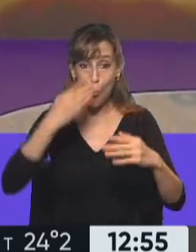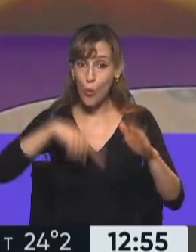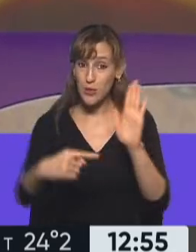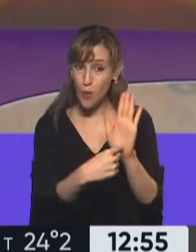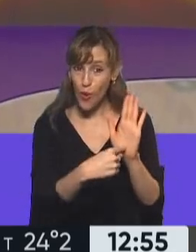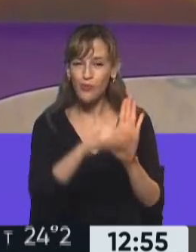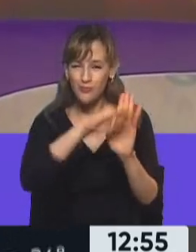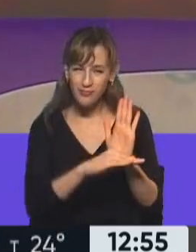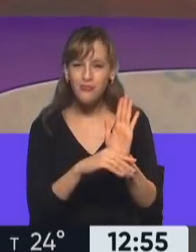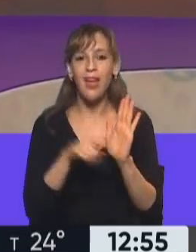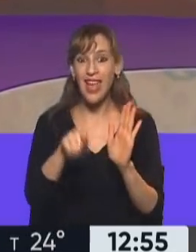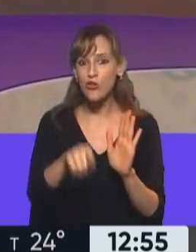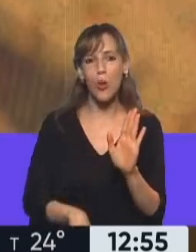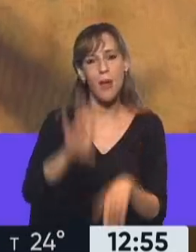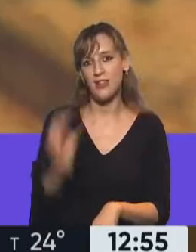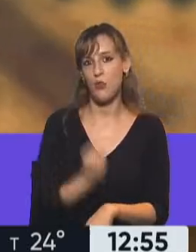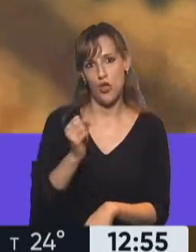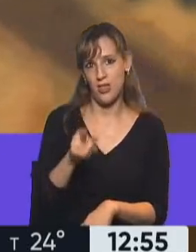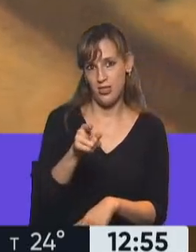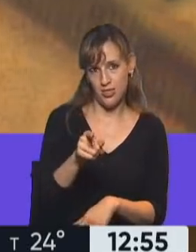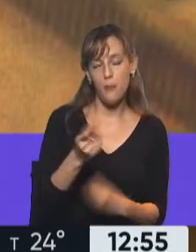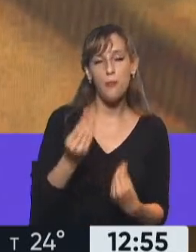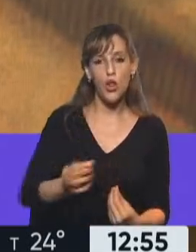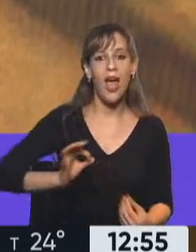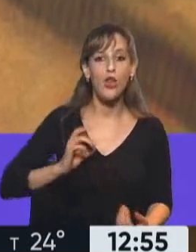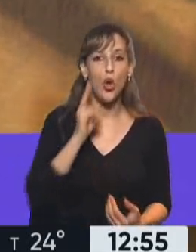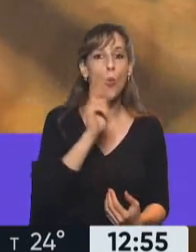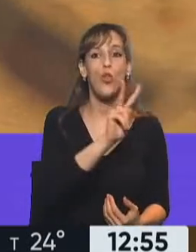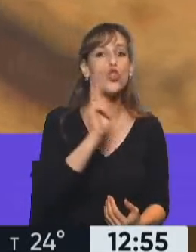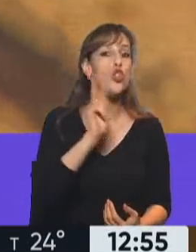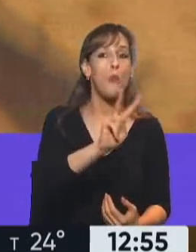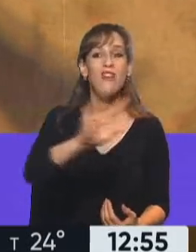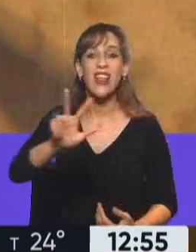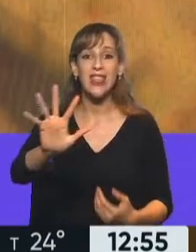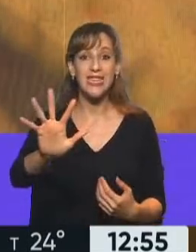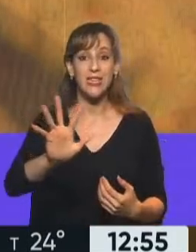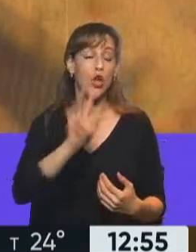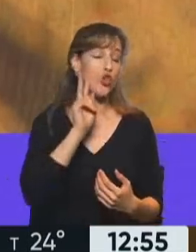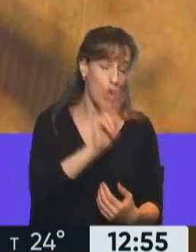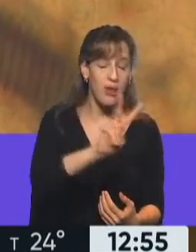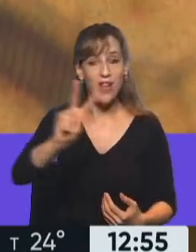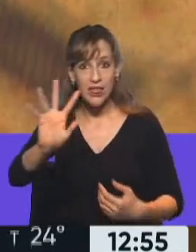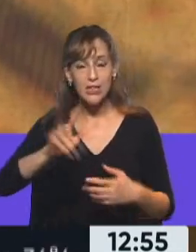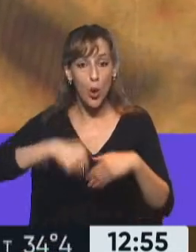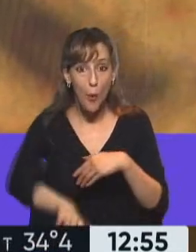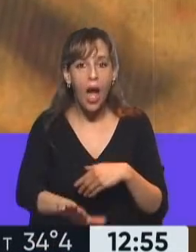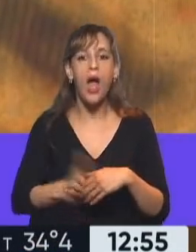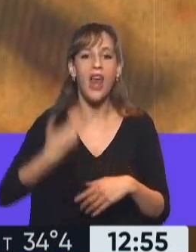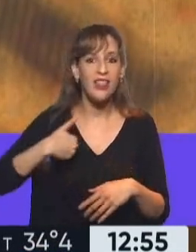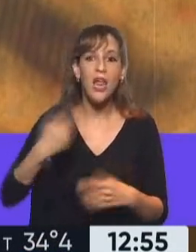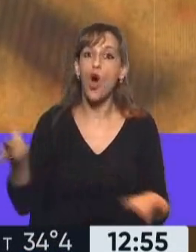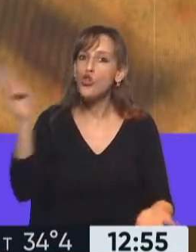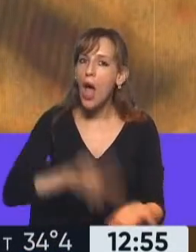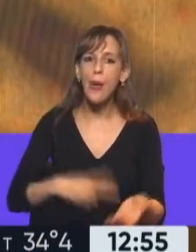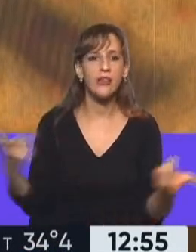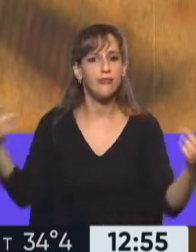este es el eje más relevante de esta cuestión. A partir del año 2025, Argentina vuelve a discutir con el fondo, con los vencimientos que tenemos,